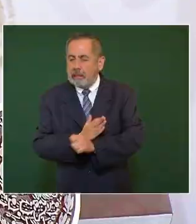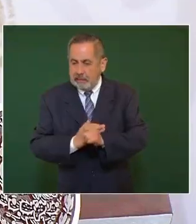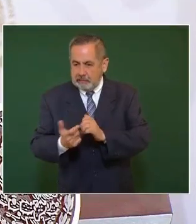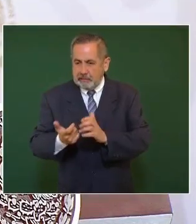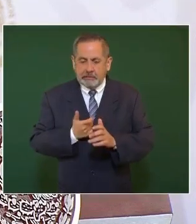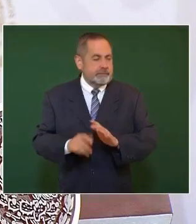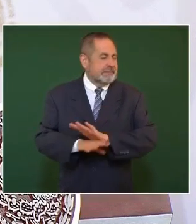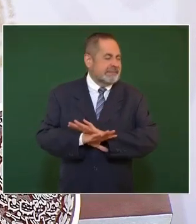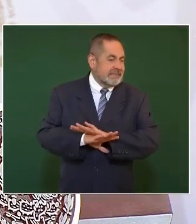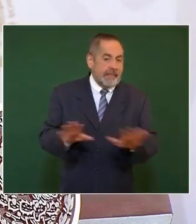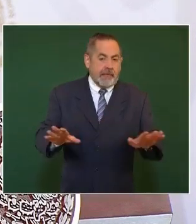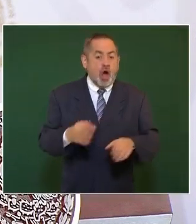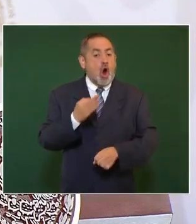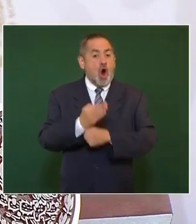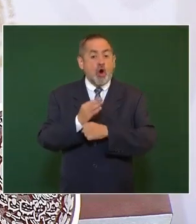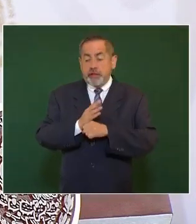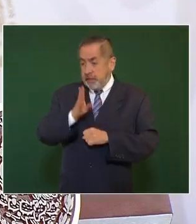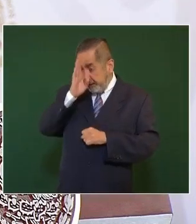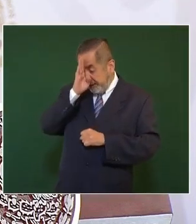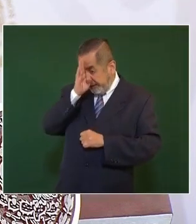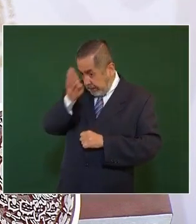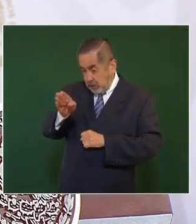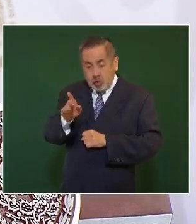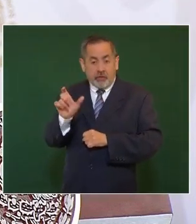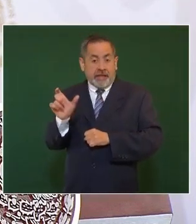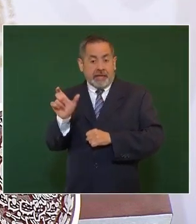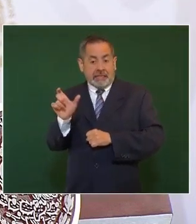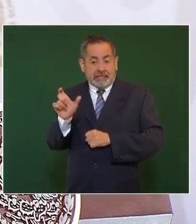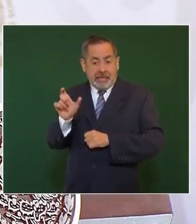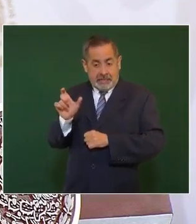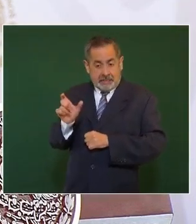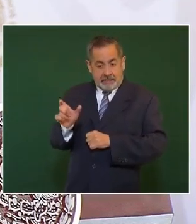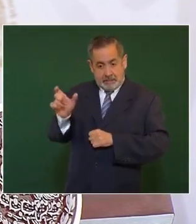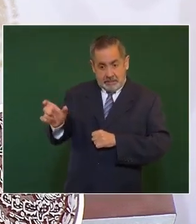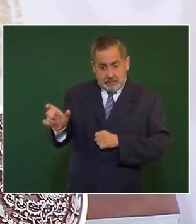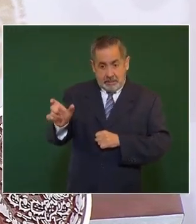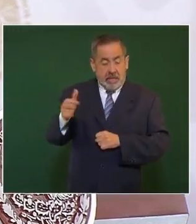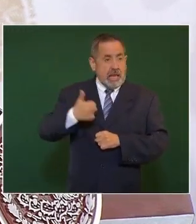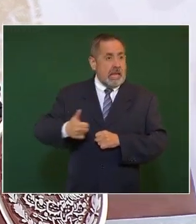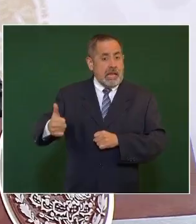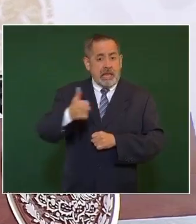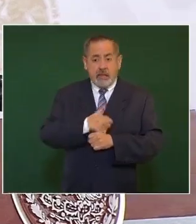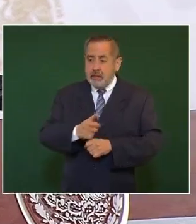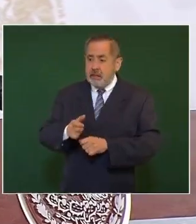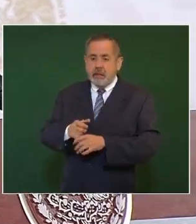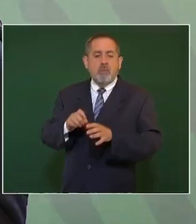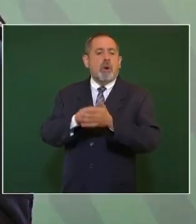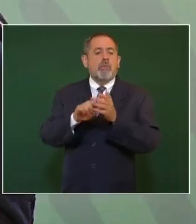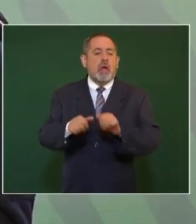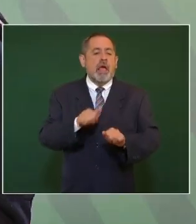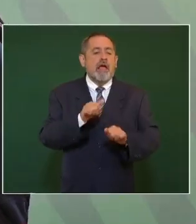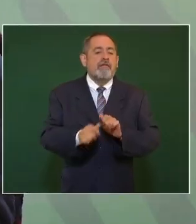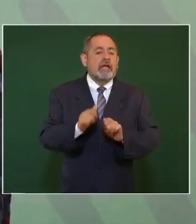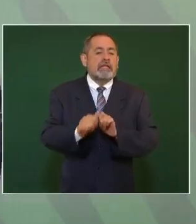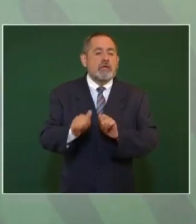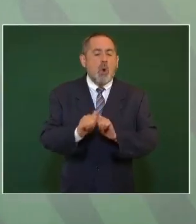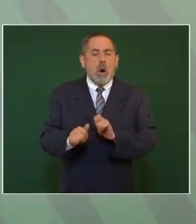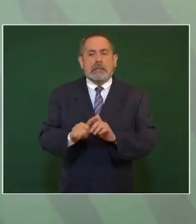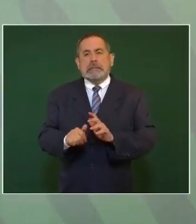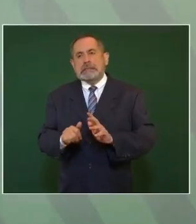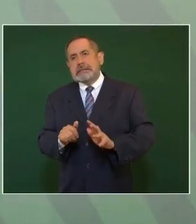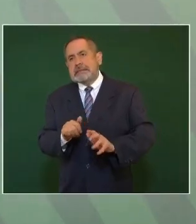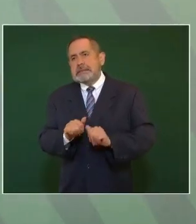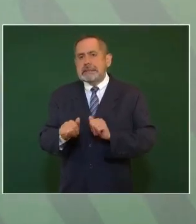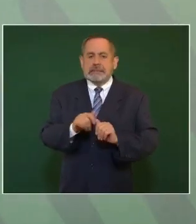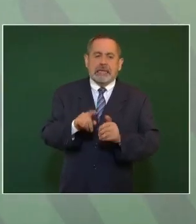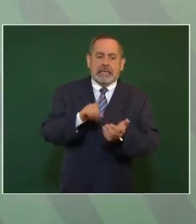tarjeta para que directo, porque si es en efectivo, se presta